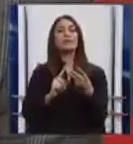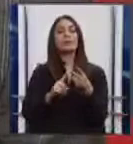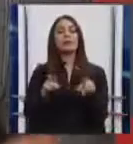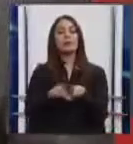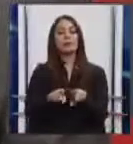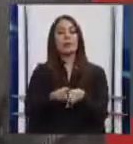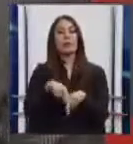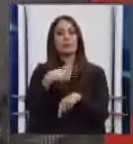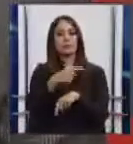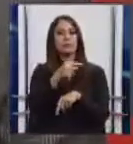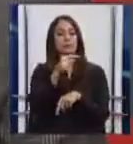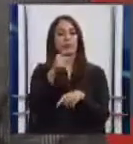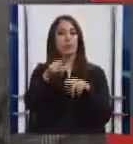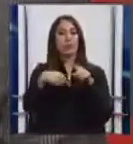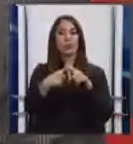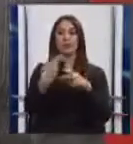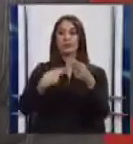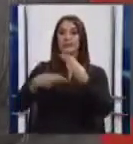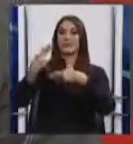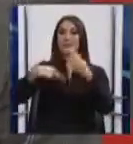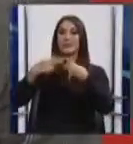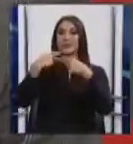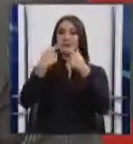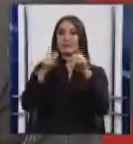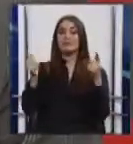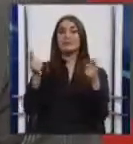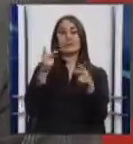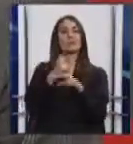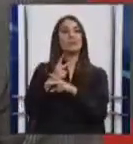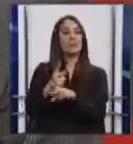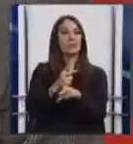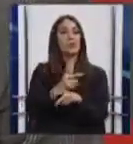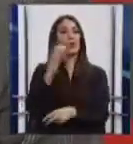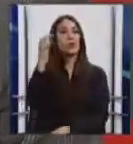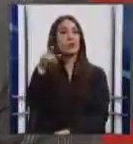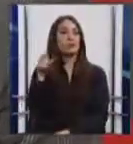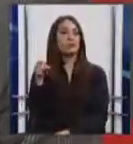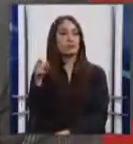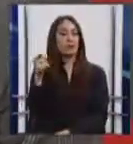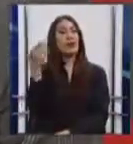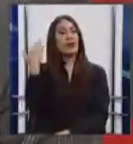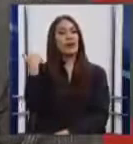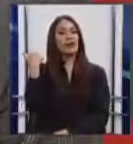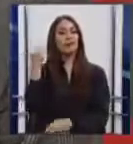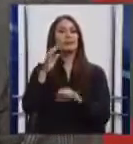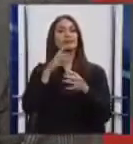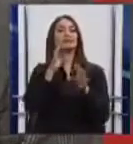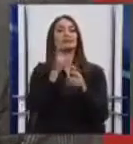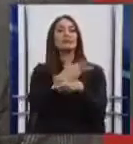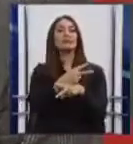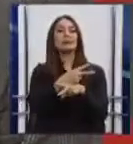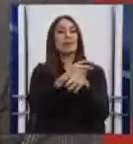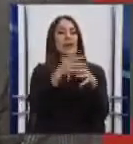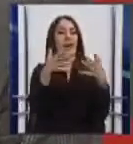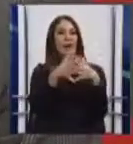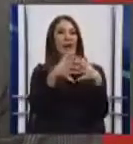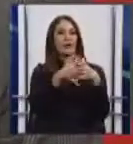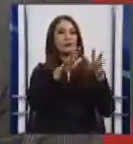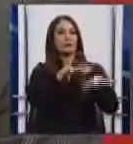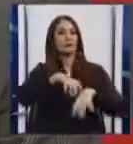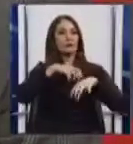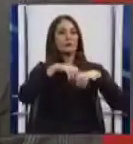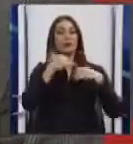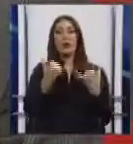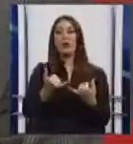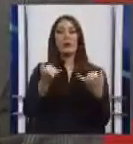pasado. Los tratados de libre comercio, de tener cuidado. Colombia pasó de ser un productor de arroz a ser no